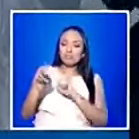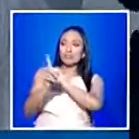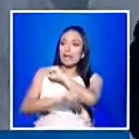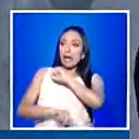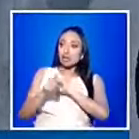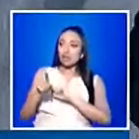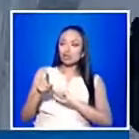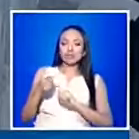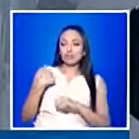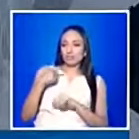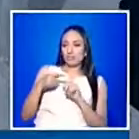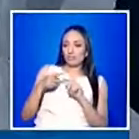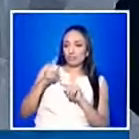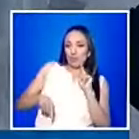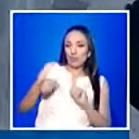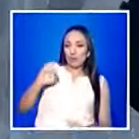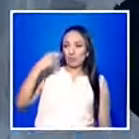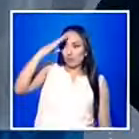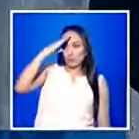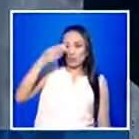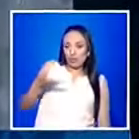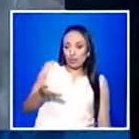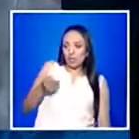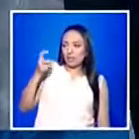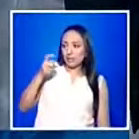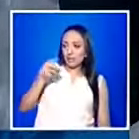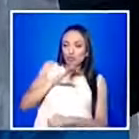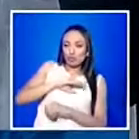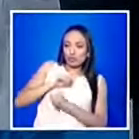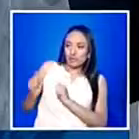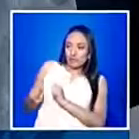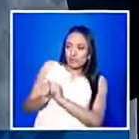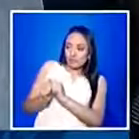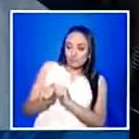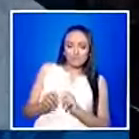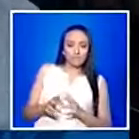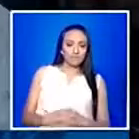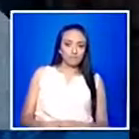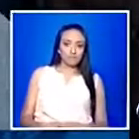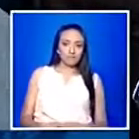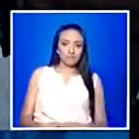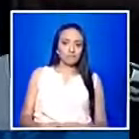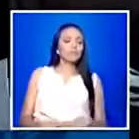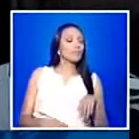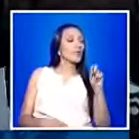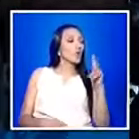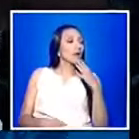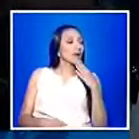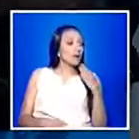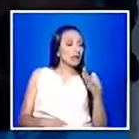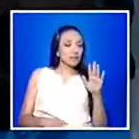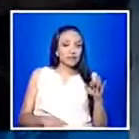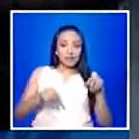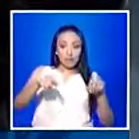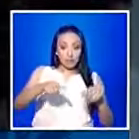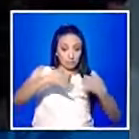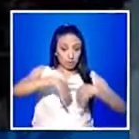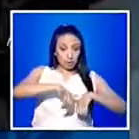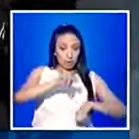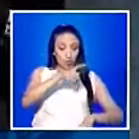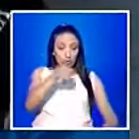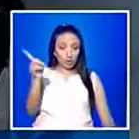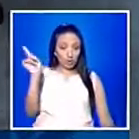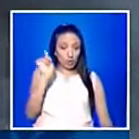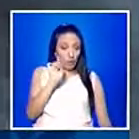lo que es la parte de sanciones, no existe. Bueno, para finalizar, este tipo de intervenciones se los va a realizar de